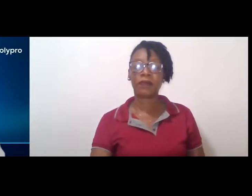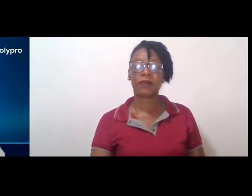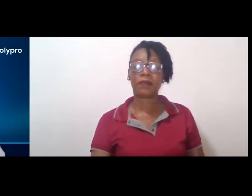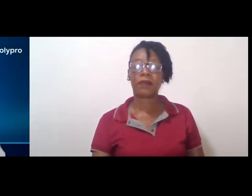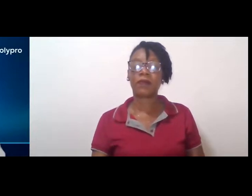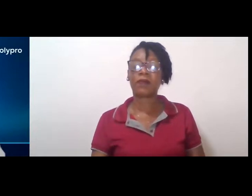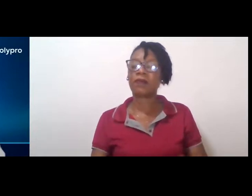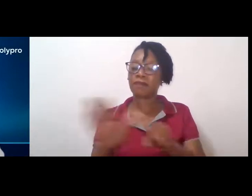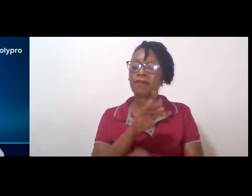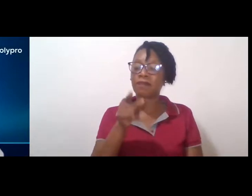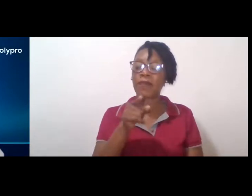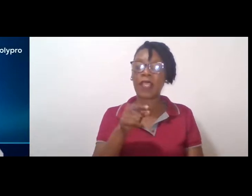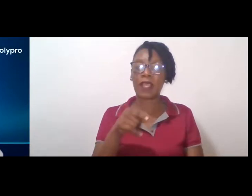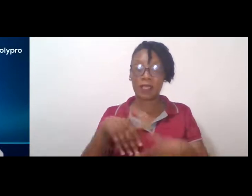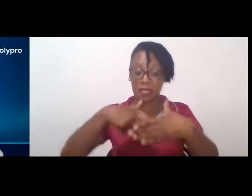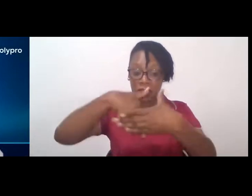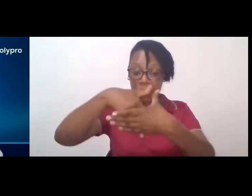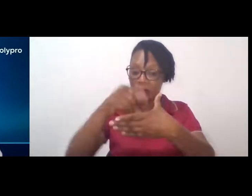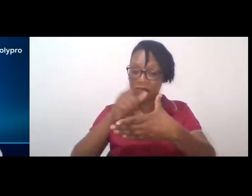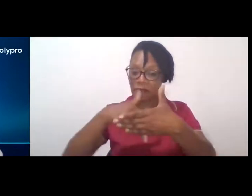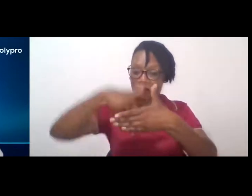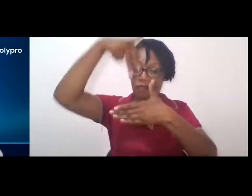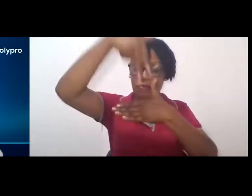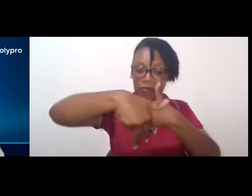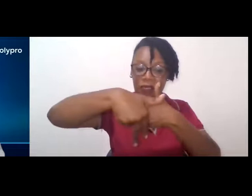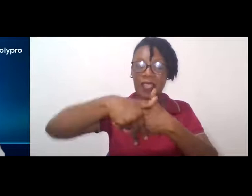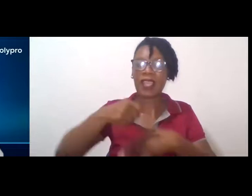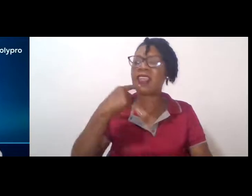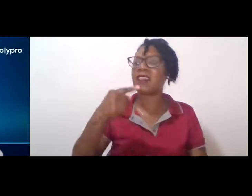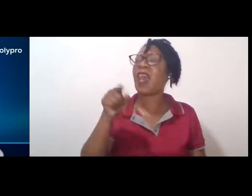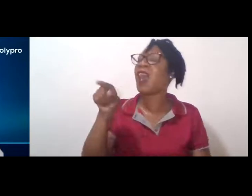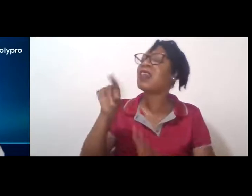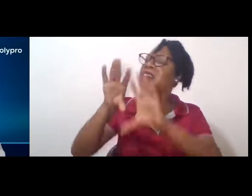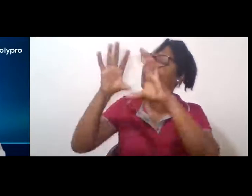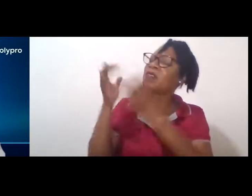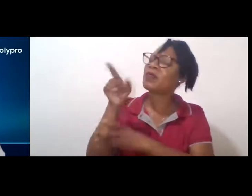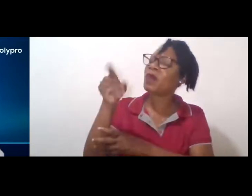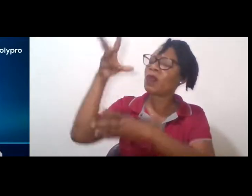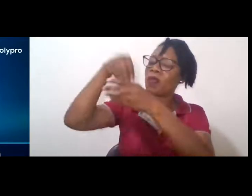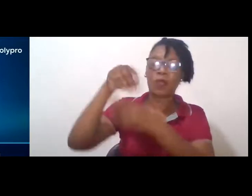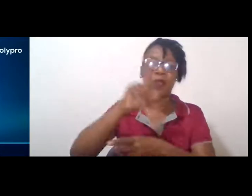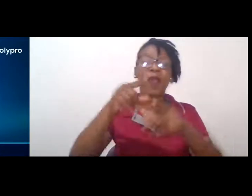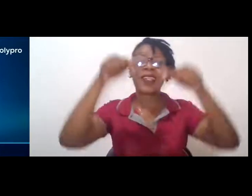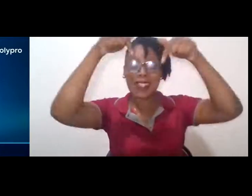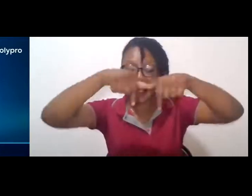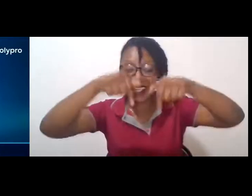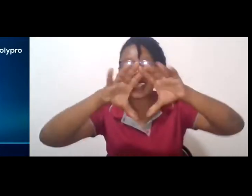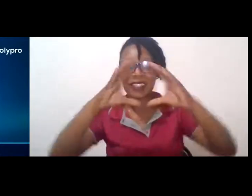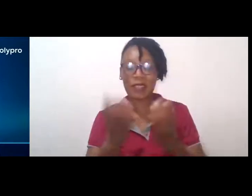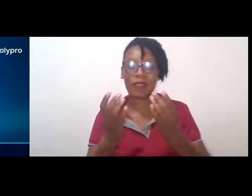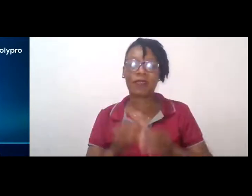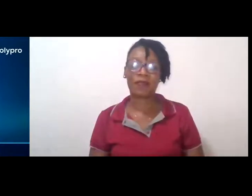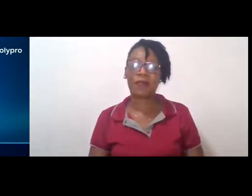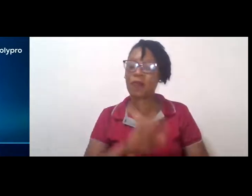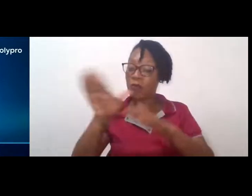Completamente. Y es derribar ese muro de que están ausentes o están en su mundo, ¿verdad? Que se dice muchísimo. Están en este mundo. Sí, con